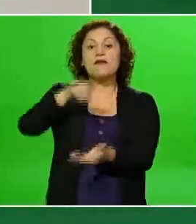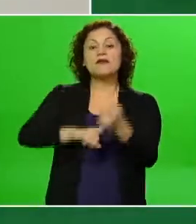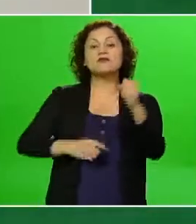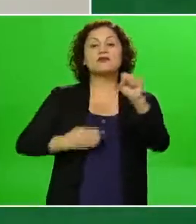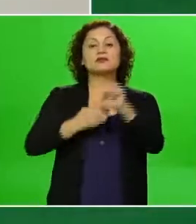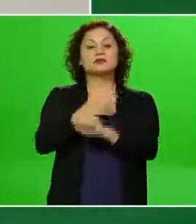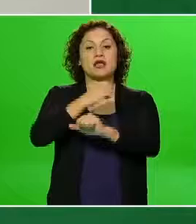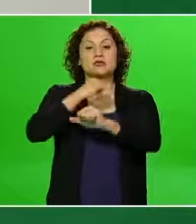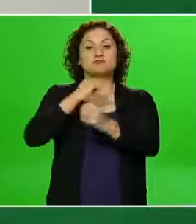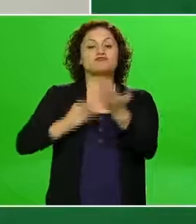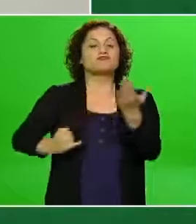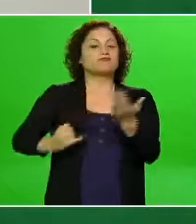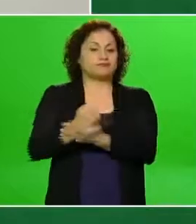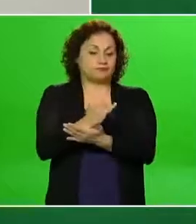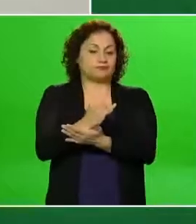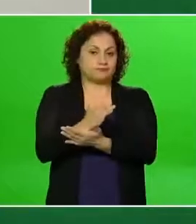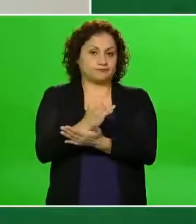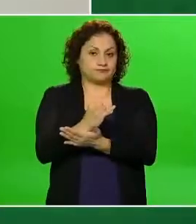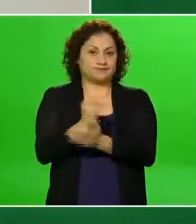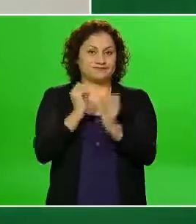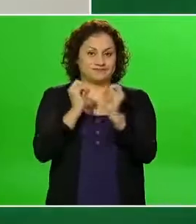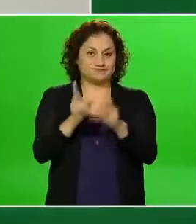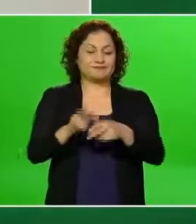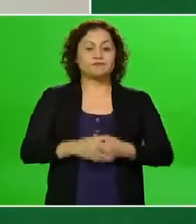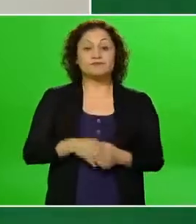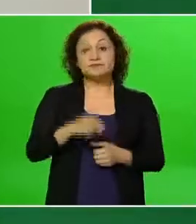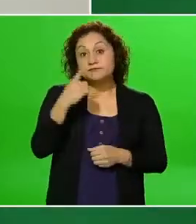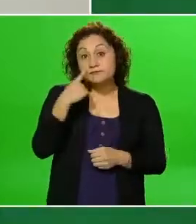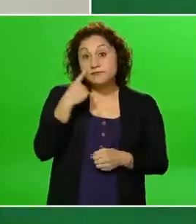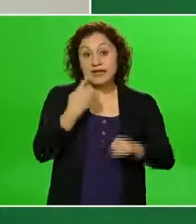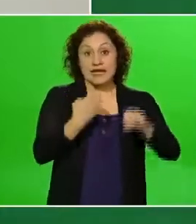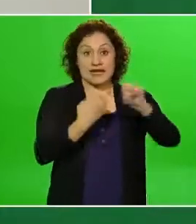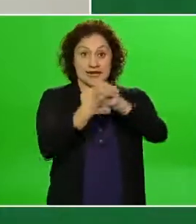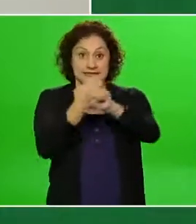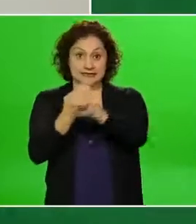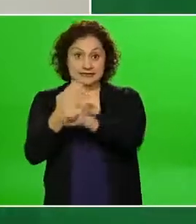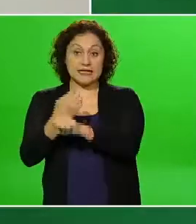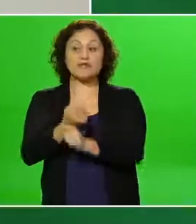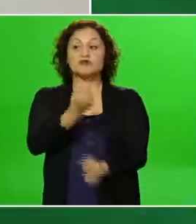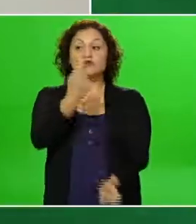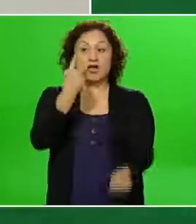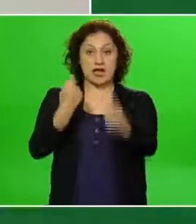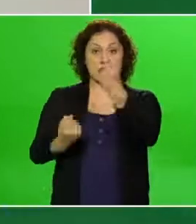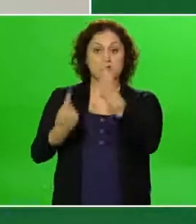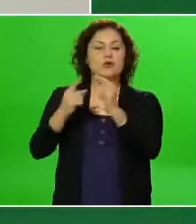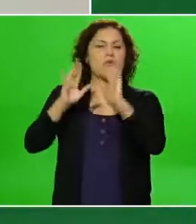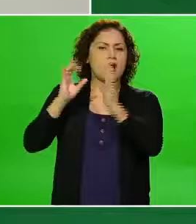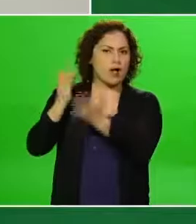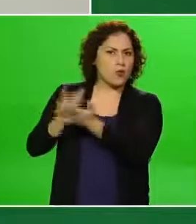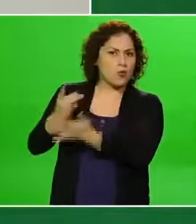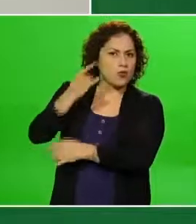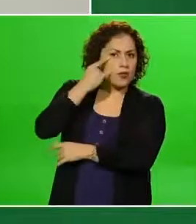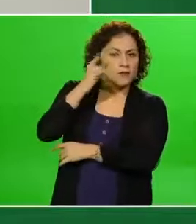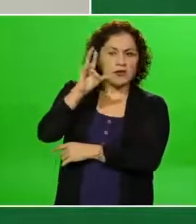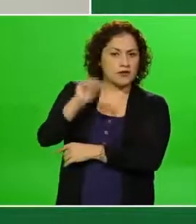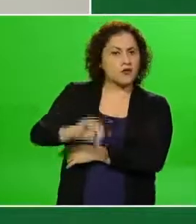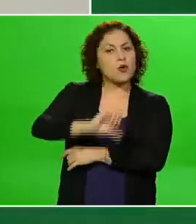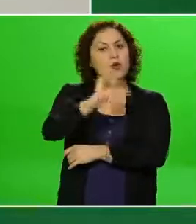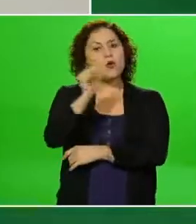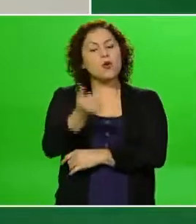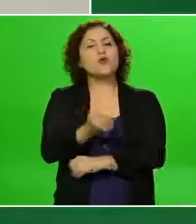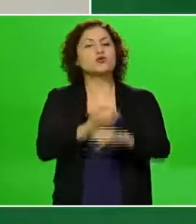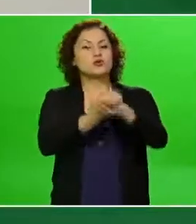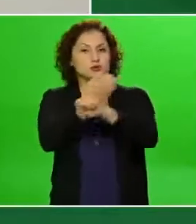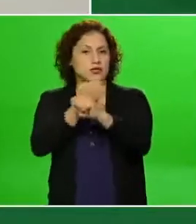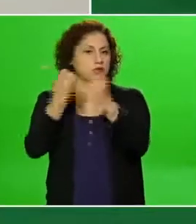intervenciones comunitarias. Muchas entidades, no solamente Campeche, transitan entre un color y otro en la